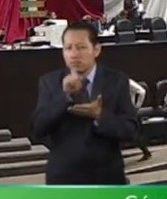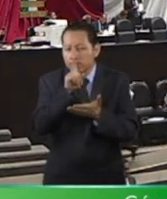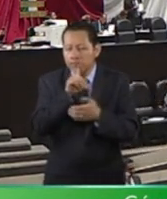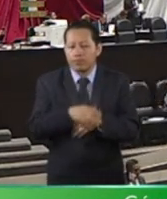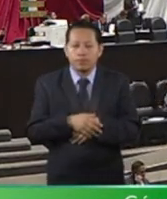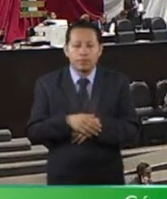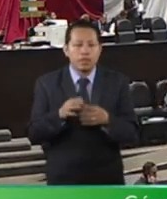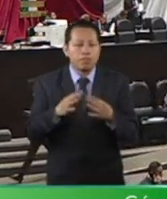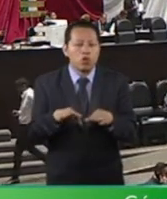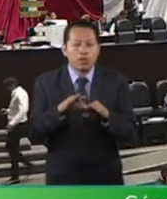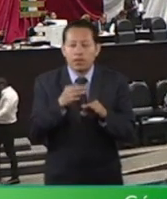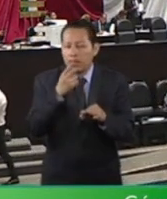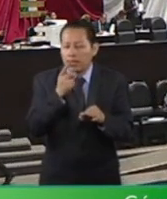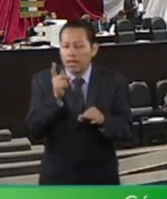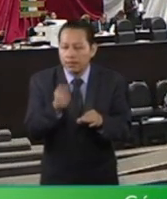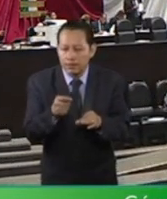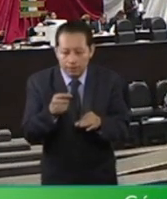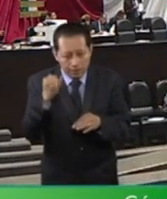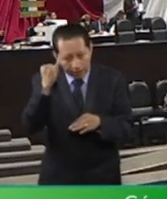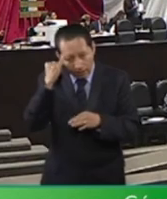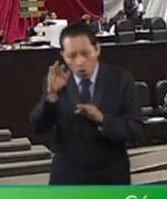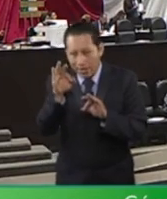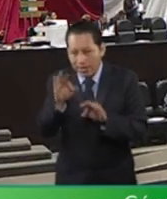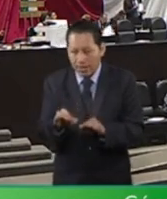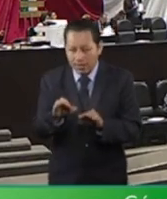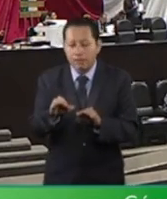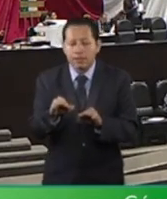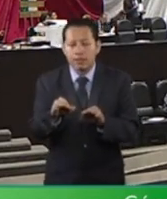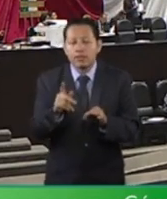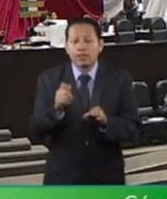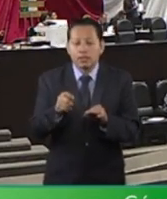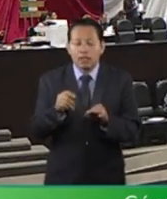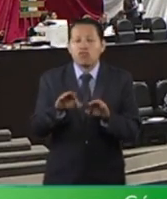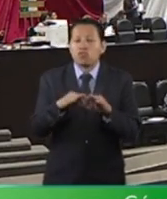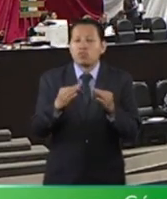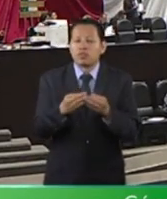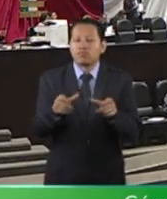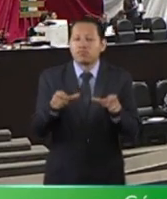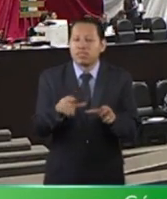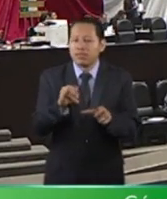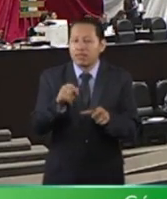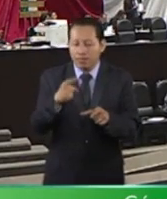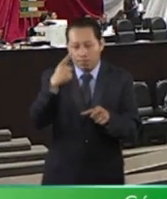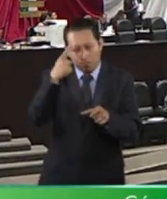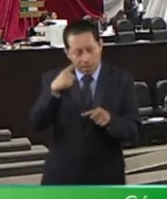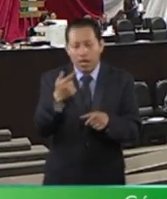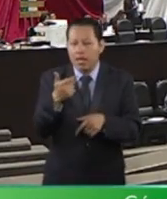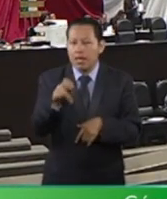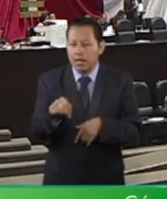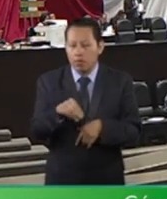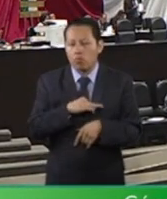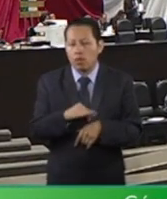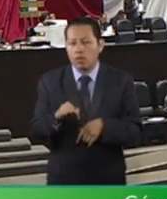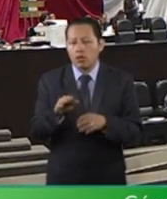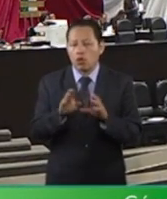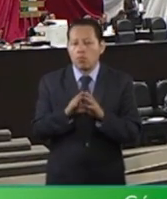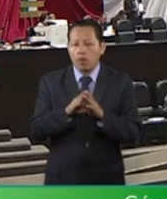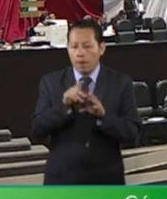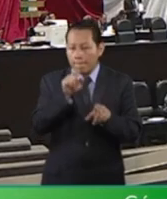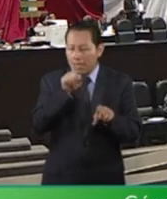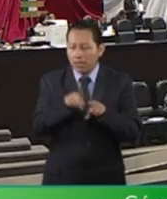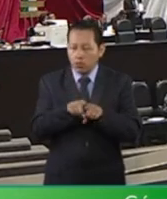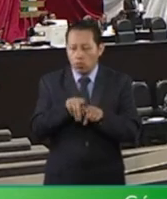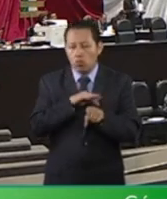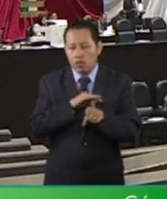Es indispensable recuperar la idea original del modelo de seguridad civil que dio origen a la Guardia Nacional, así como